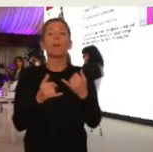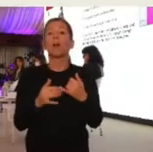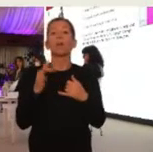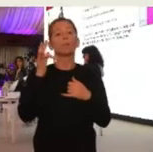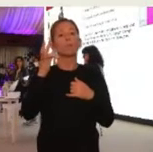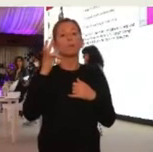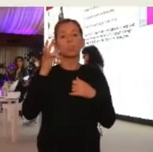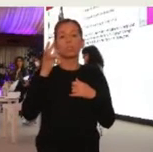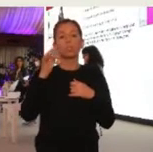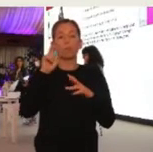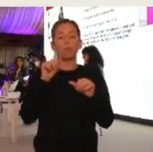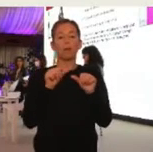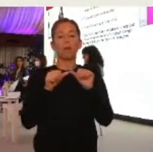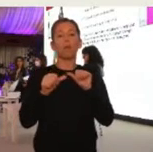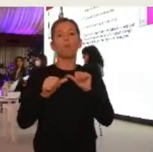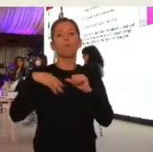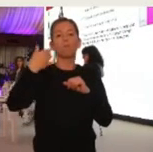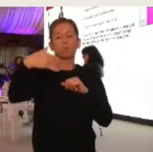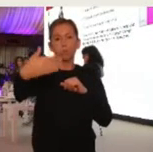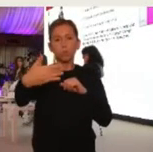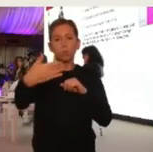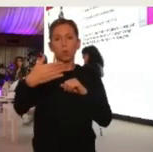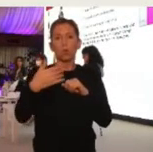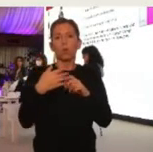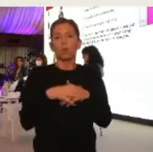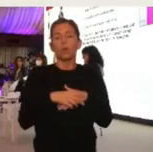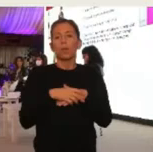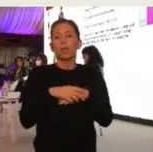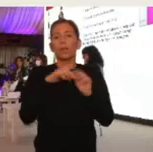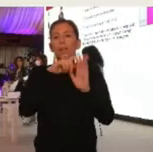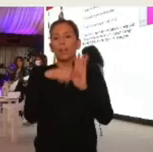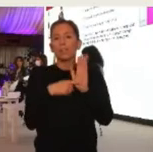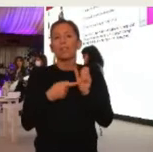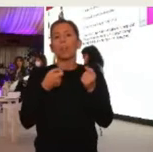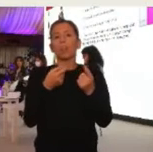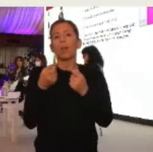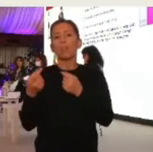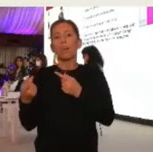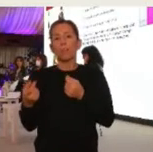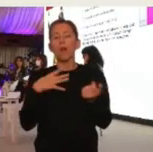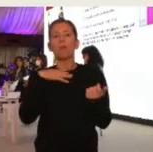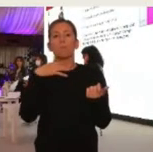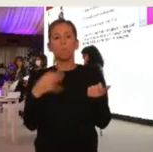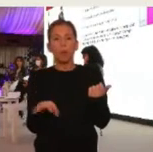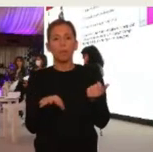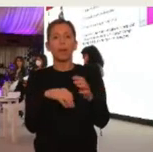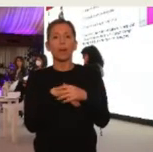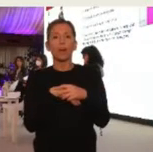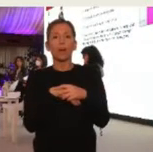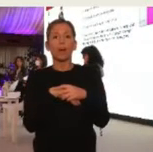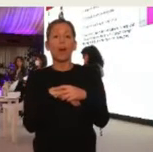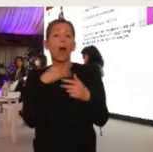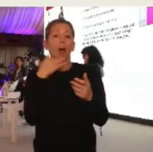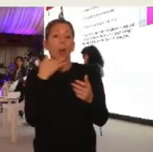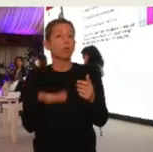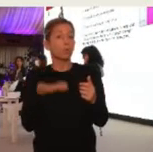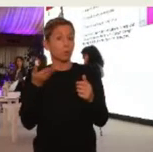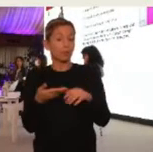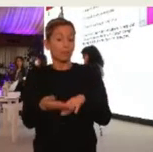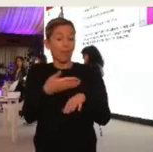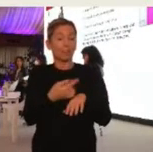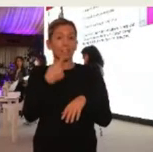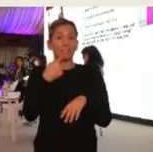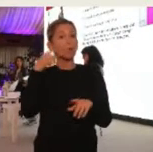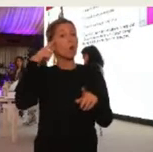un después de las políticas vascas de igualdad, porque pues ha posibilitado algo que se comentaba al inicio, que para